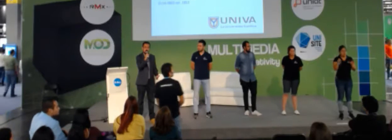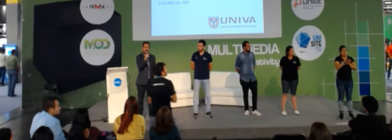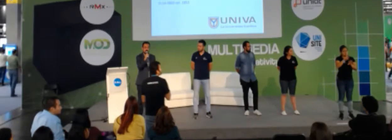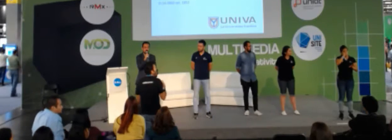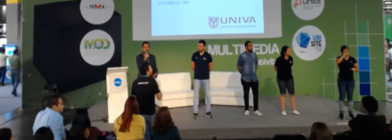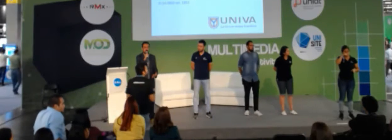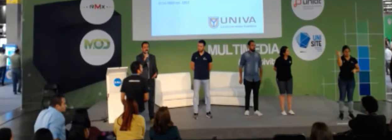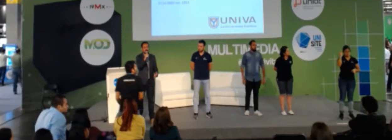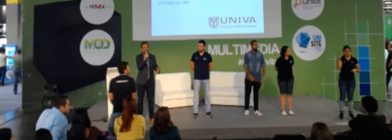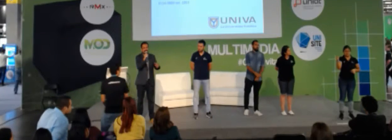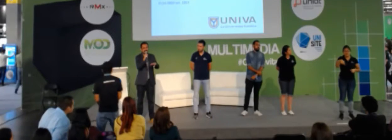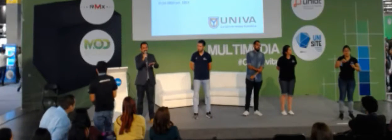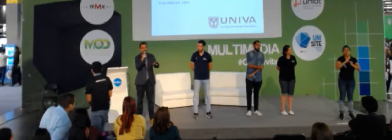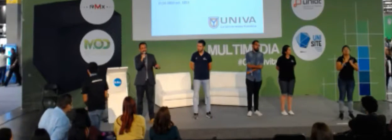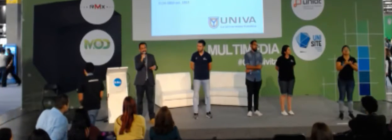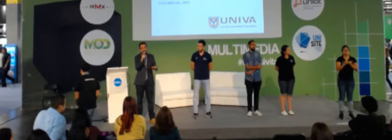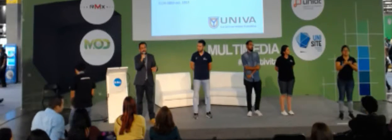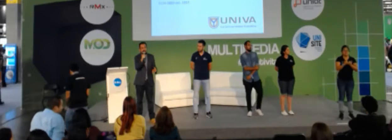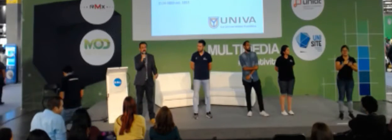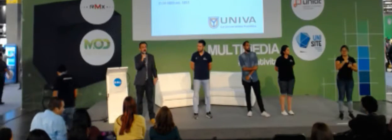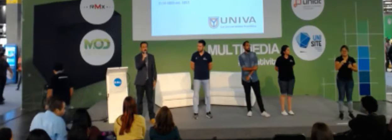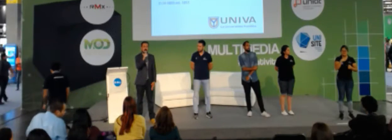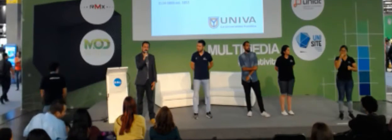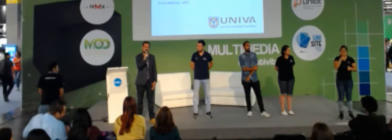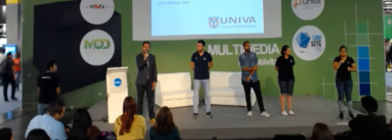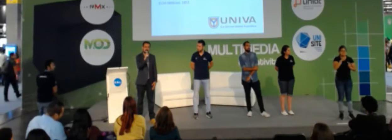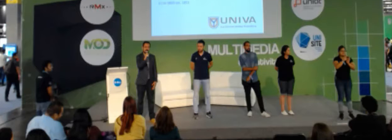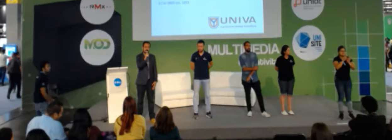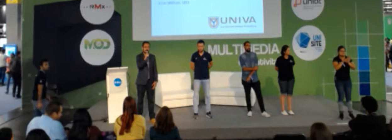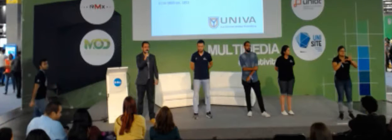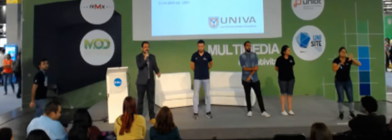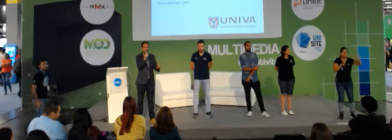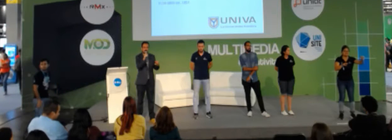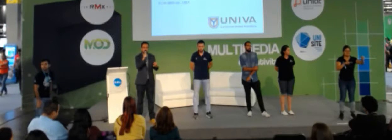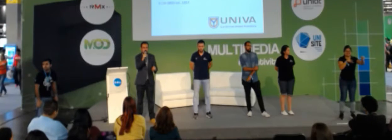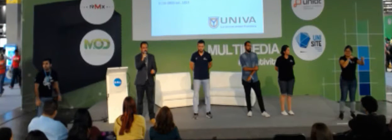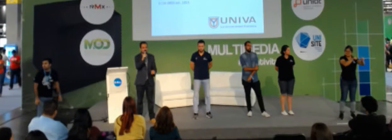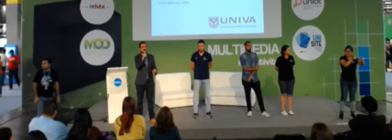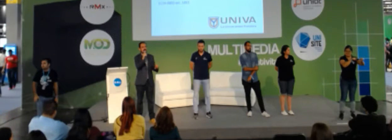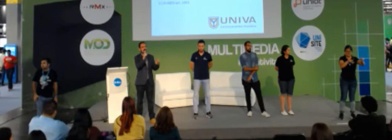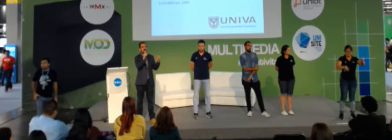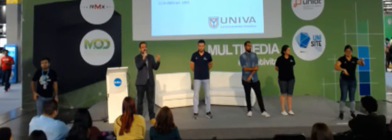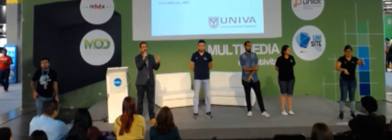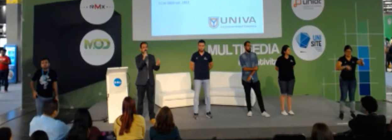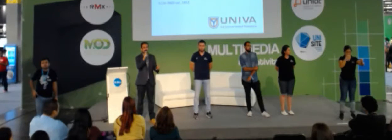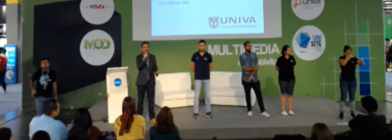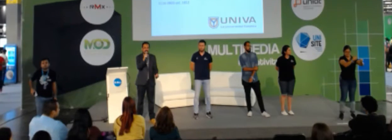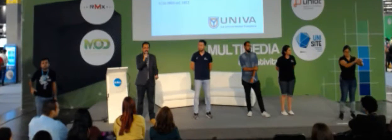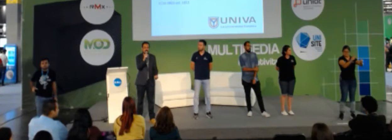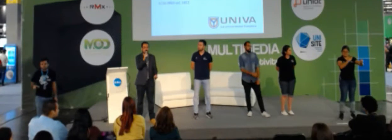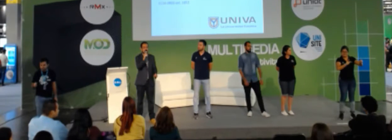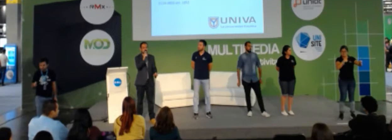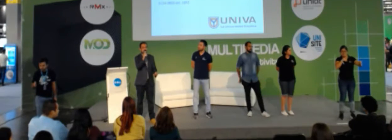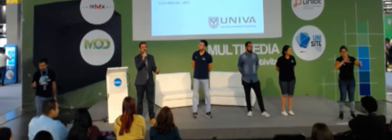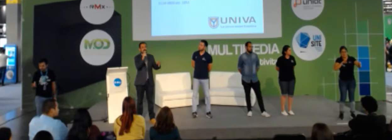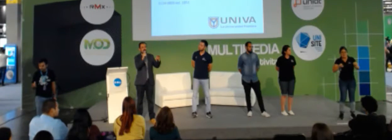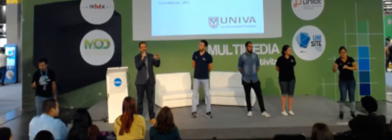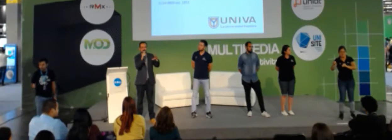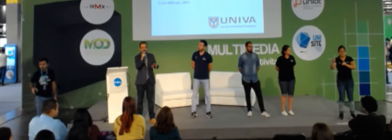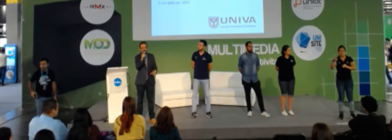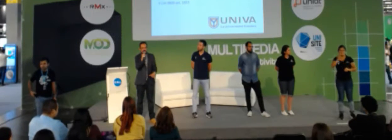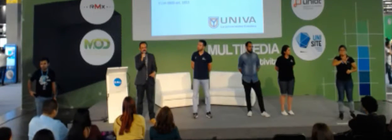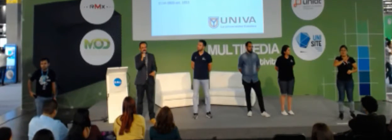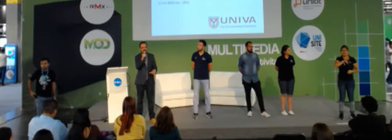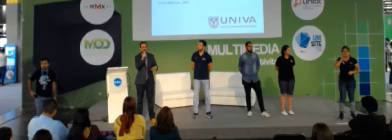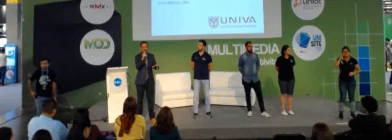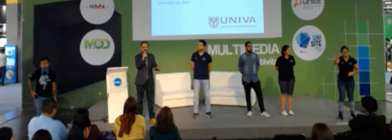como asociación es estar rastreando y buscando convocatorias. Convocatorias gubernamentales, convocatorias de la iniciativa privada, no